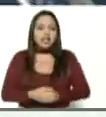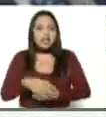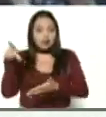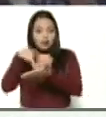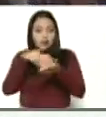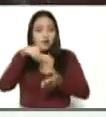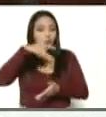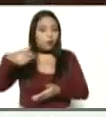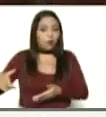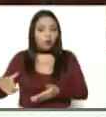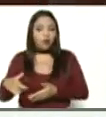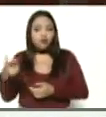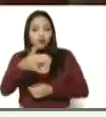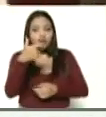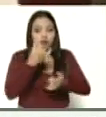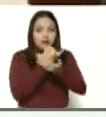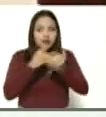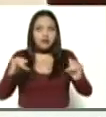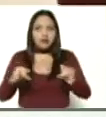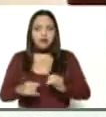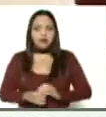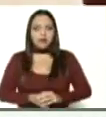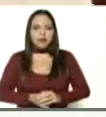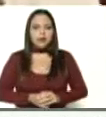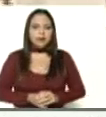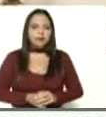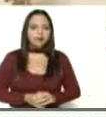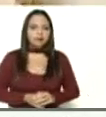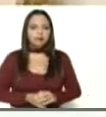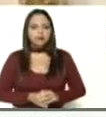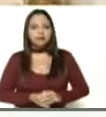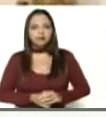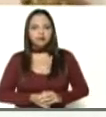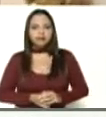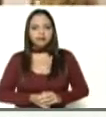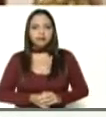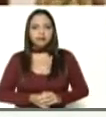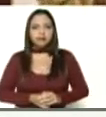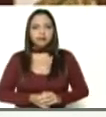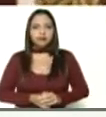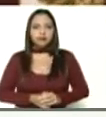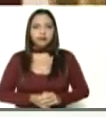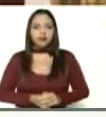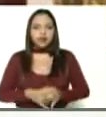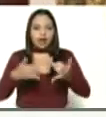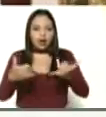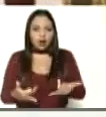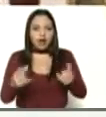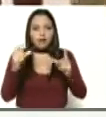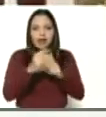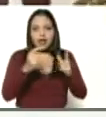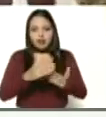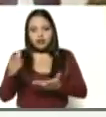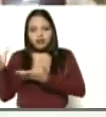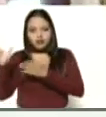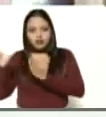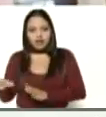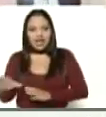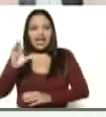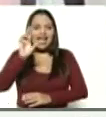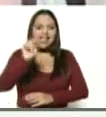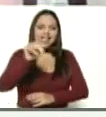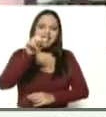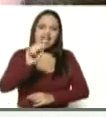independentista. Americanos de la Universidad Central de Venezuela. Vamos entonces a dar el uso de la palabra a Nahum